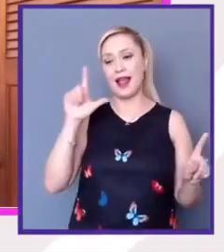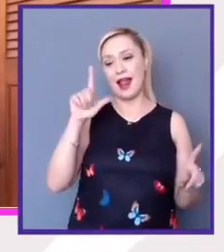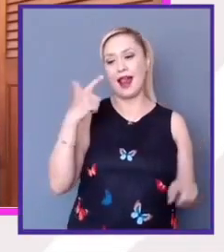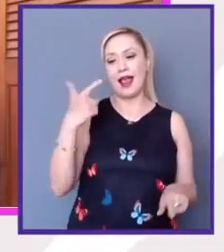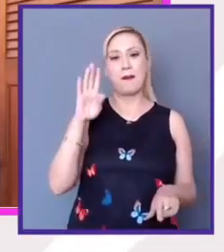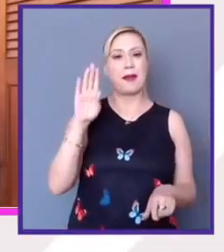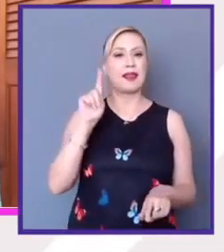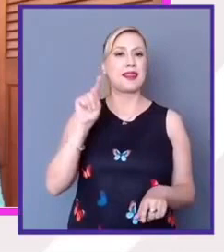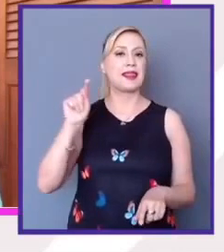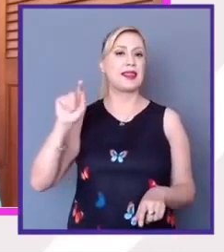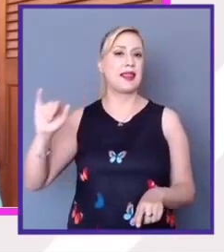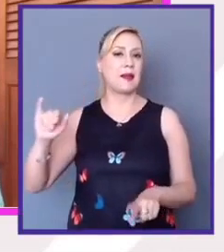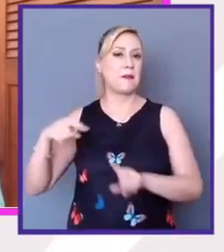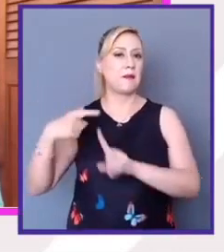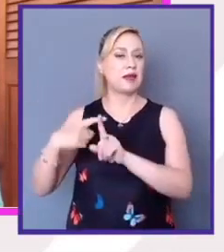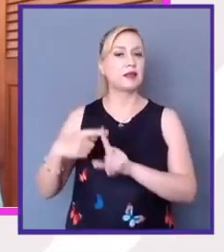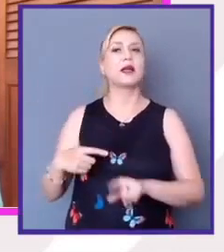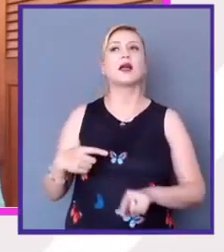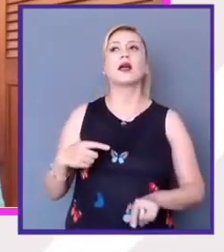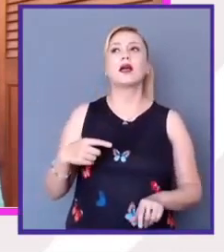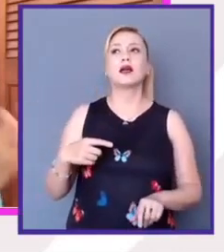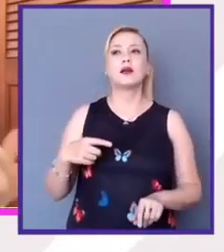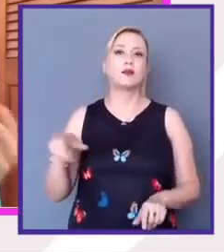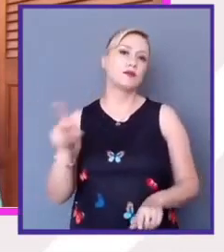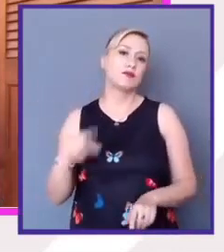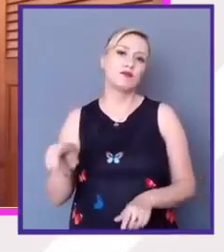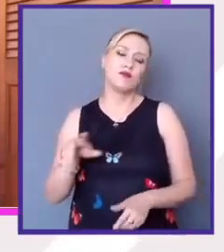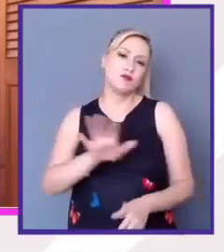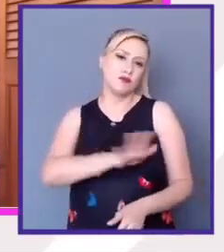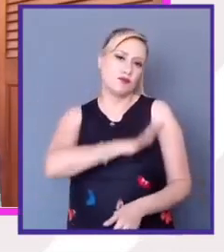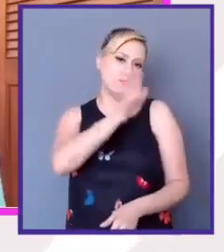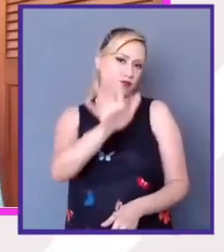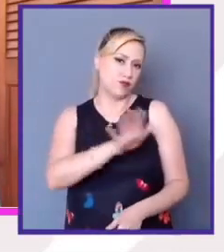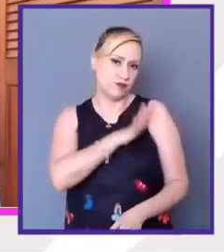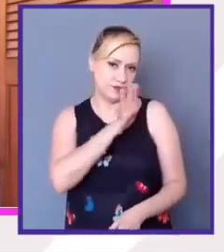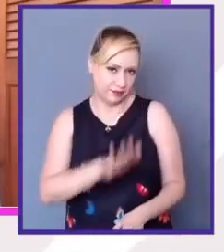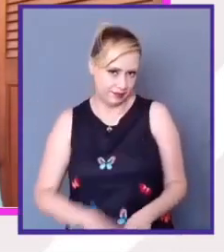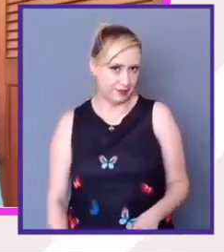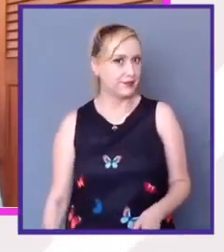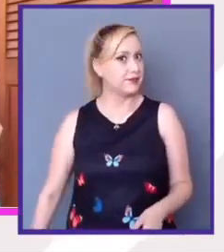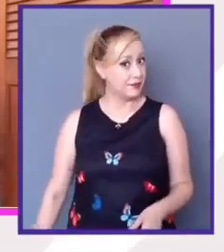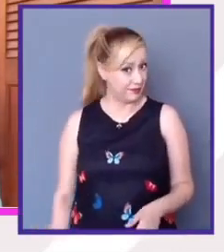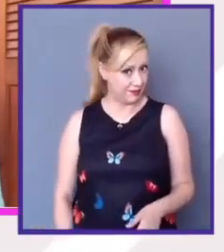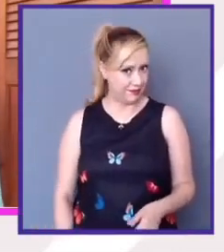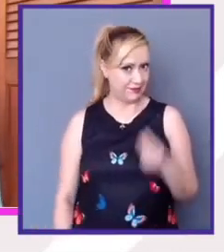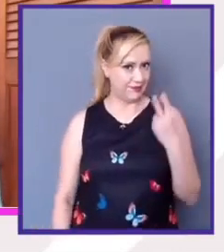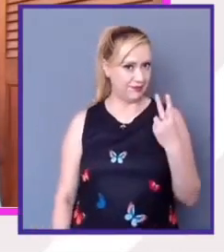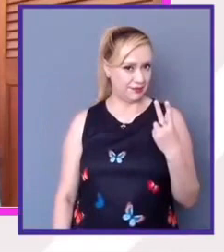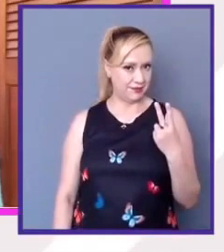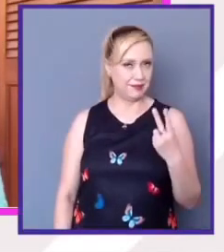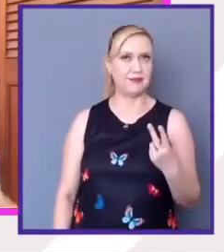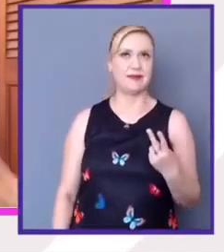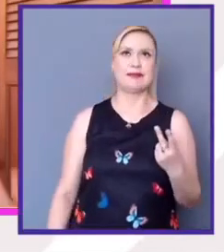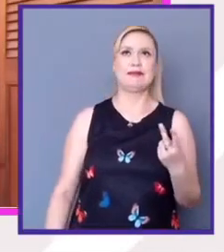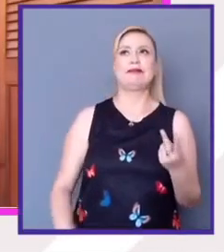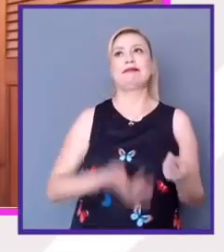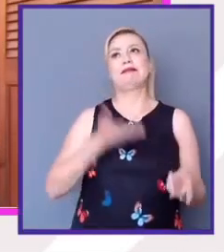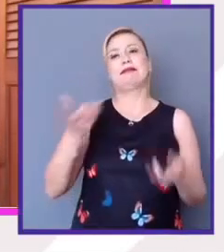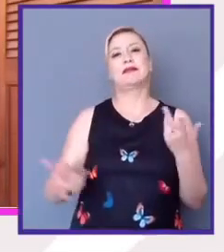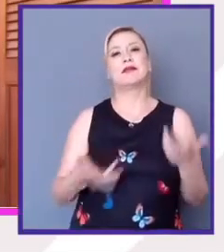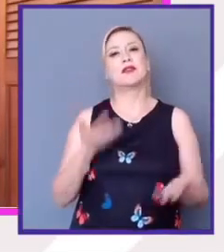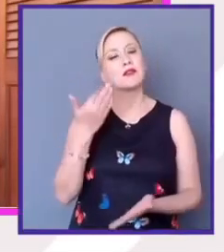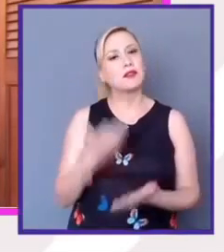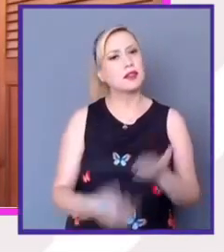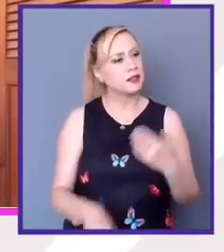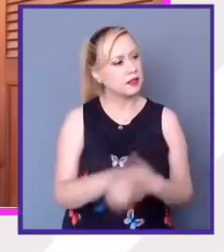solo miraremos a las personas LGBT blancas, ¿no? Entonces, ahí pues estaremos dejando afuera